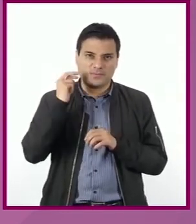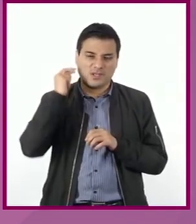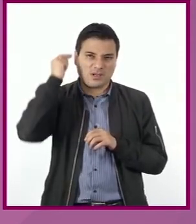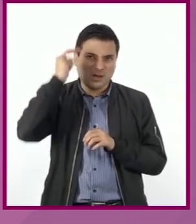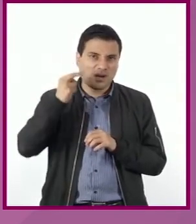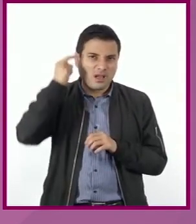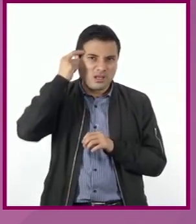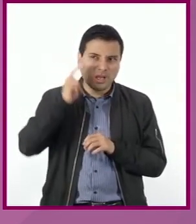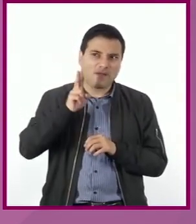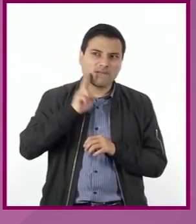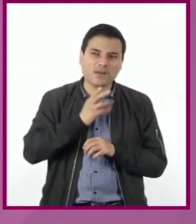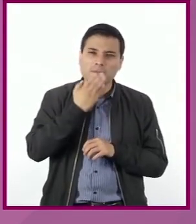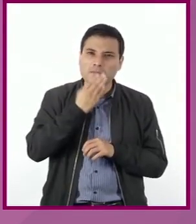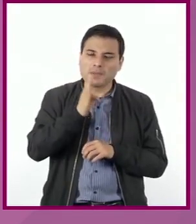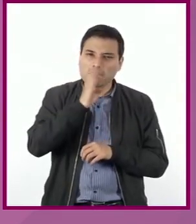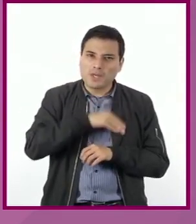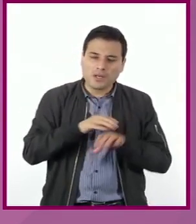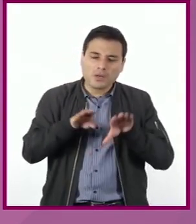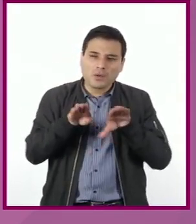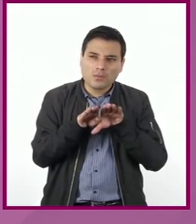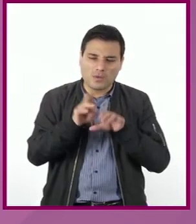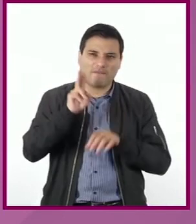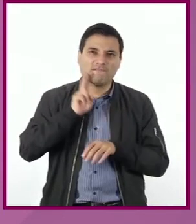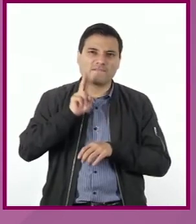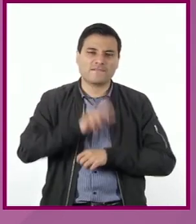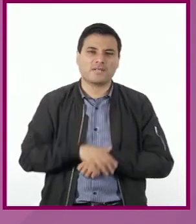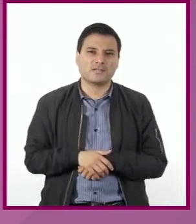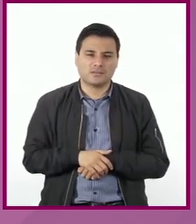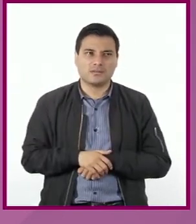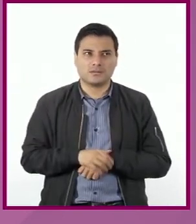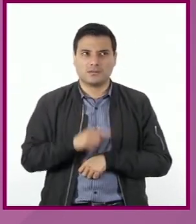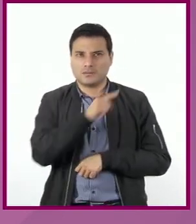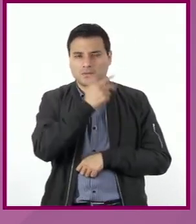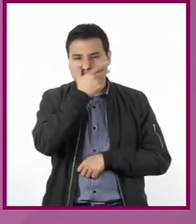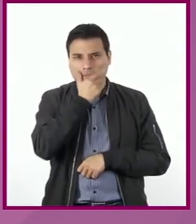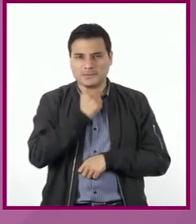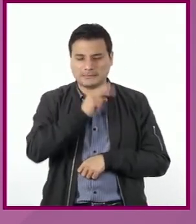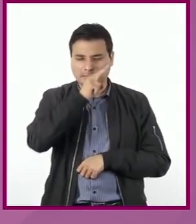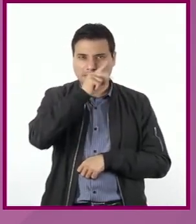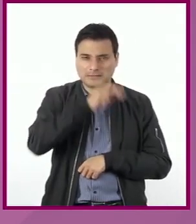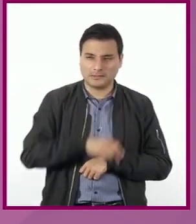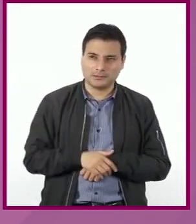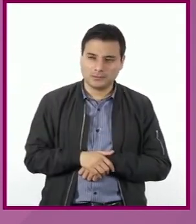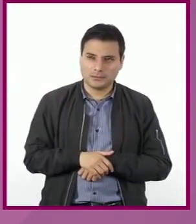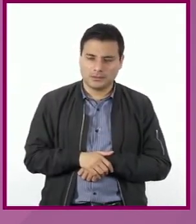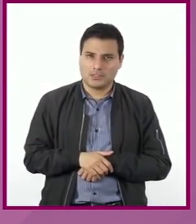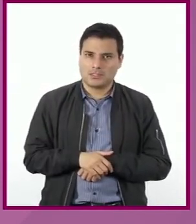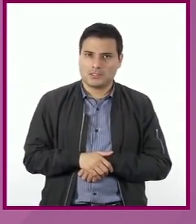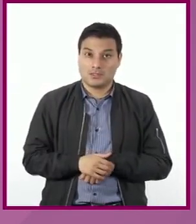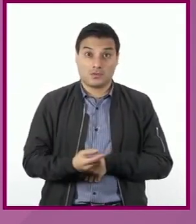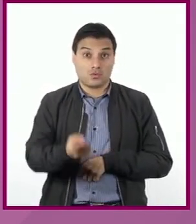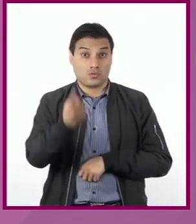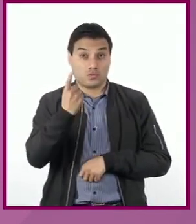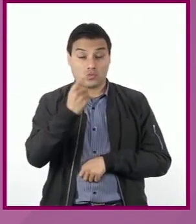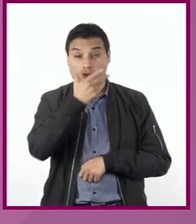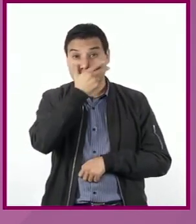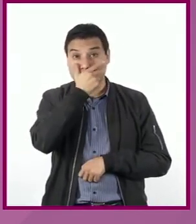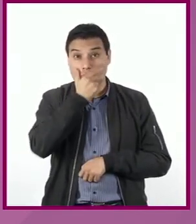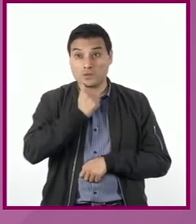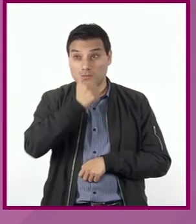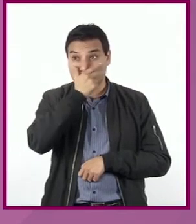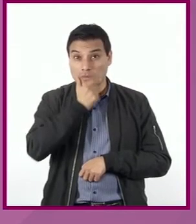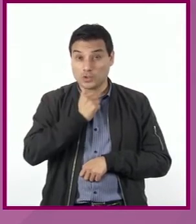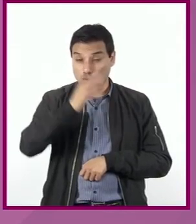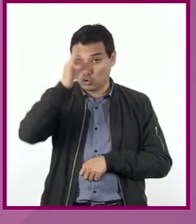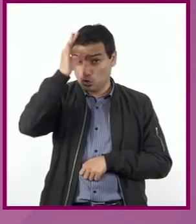el emperador, pero había una cuestión que lo tenía un tanto cohibido, a saber que un hombre que fuera tonto o